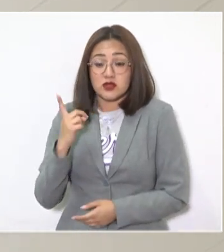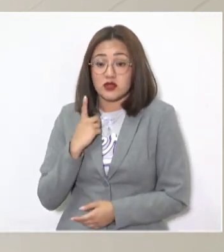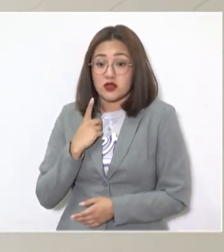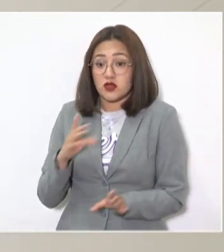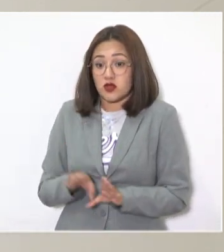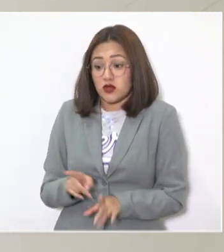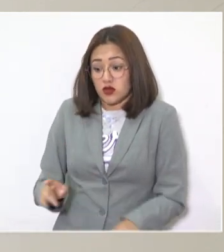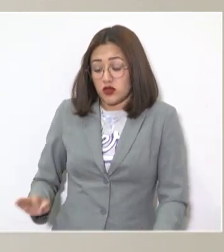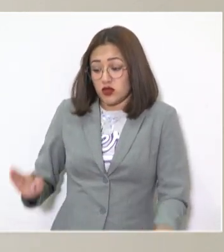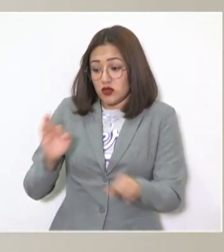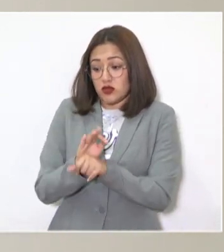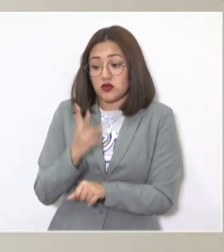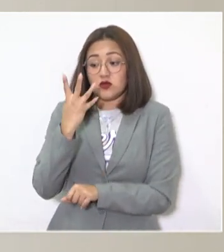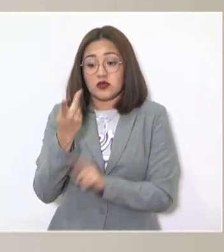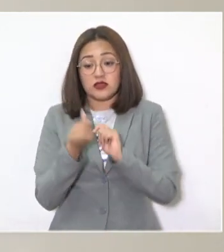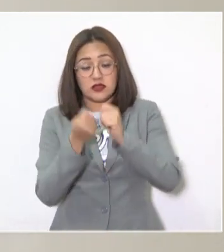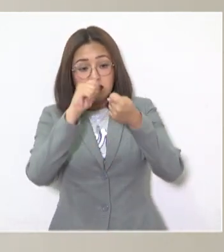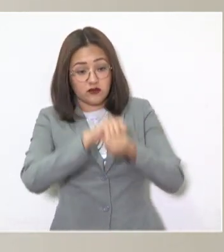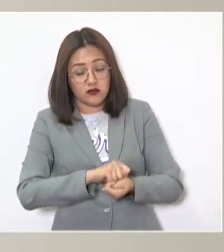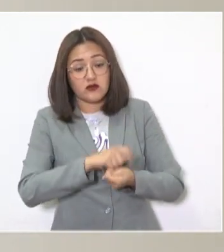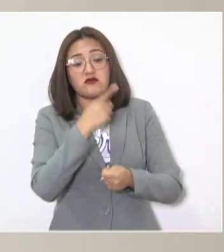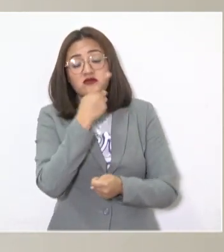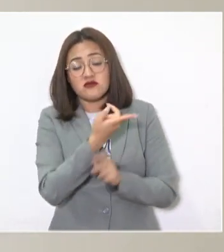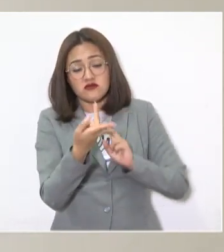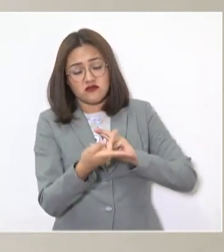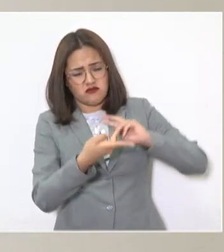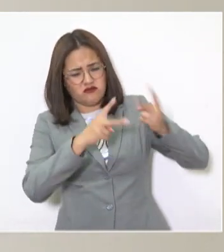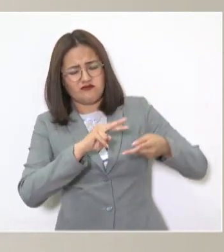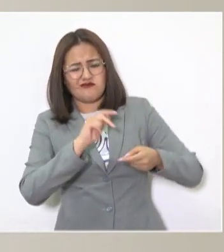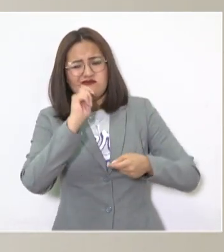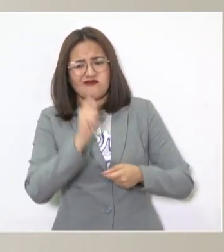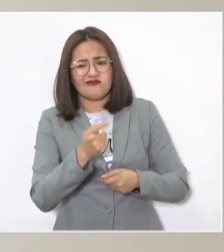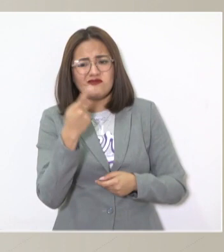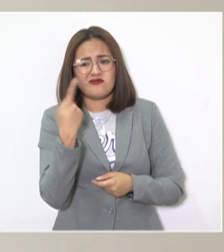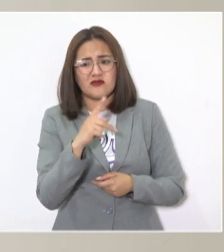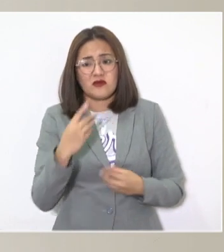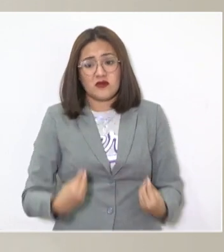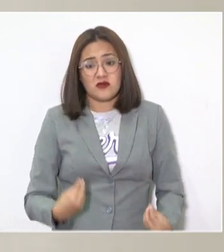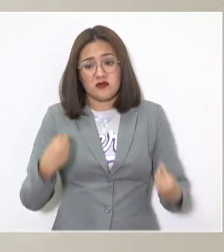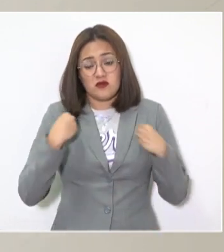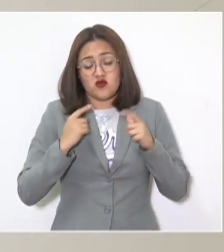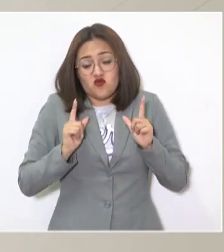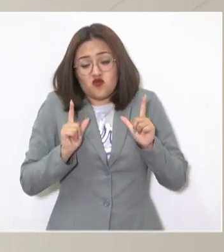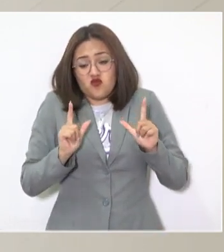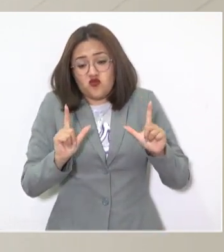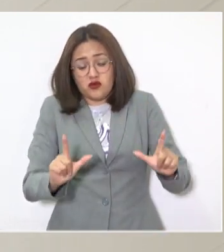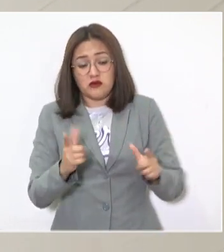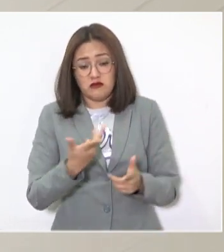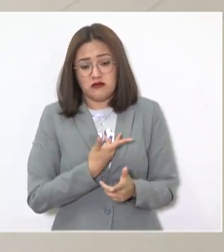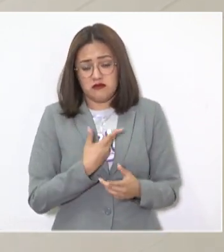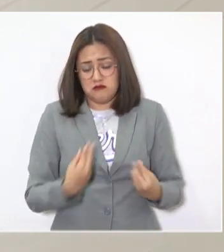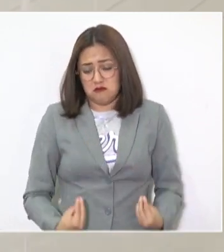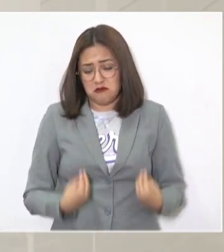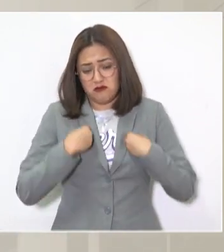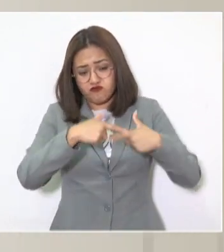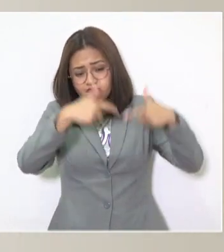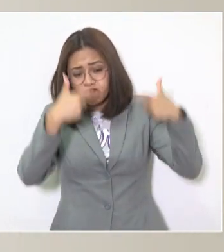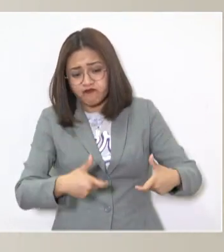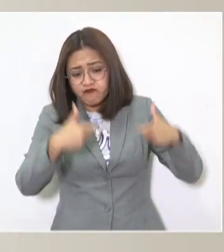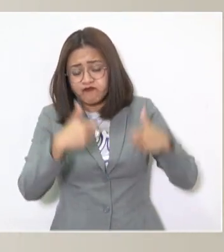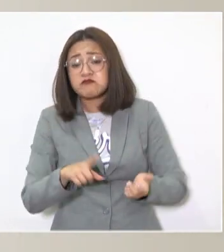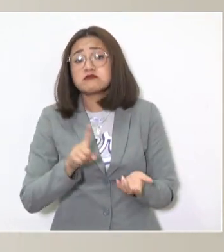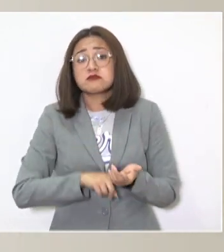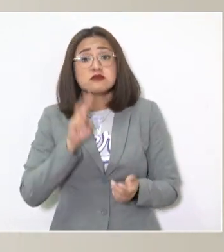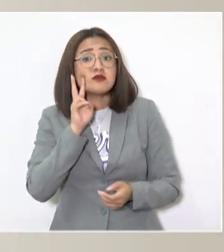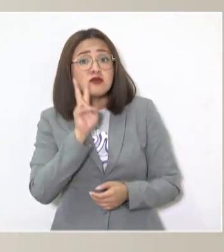como defensora de la 4T, contrasta radicalmente con la lujosa vida que presume en sus redes sociales, en donde se